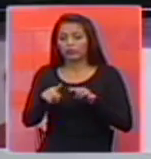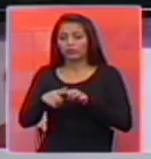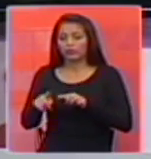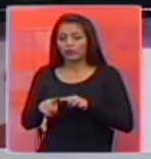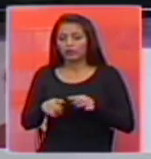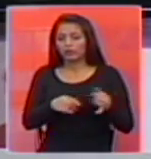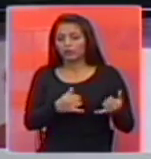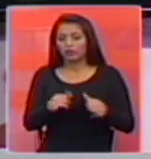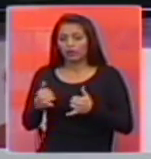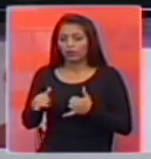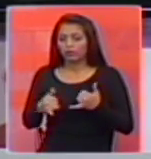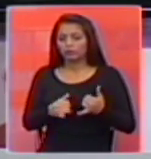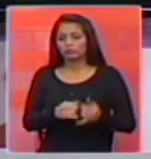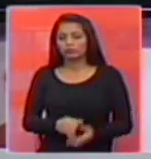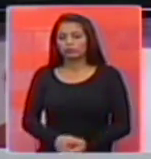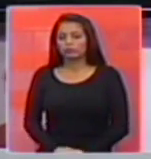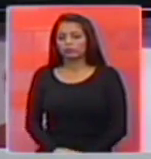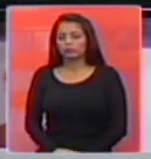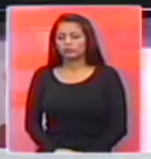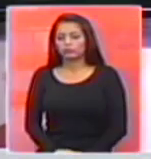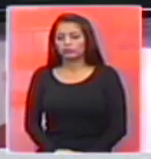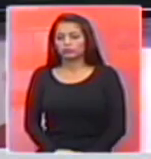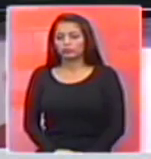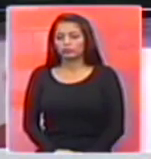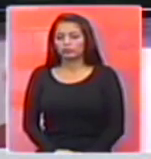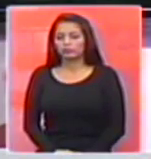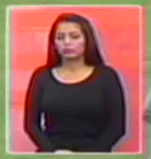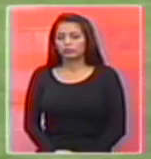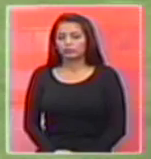que presentan diferentes golpes.